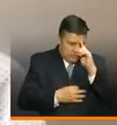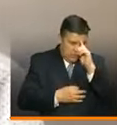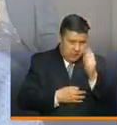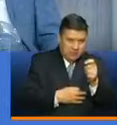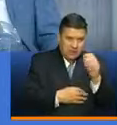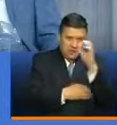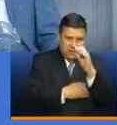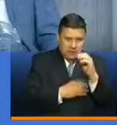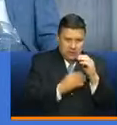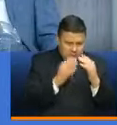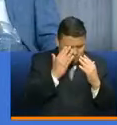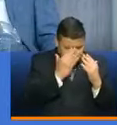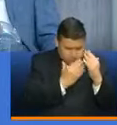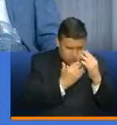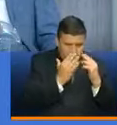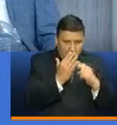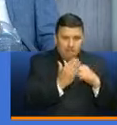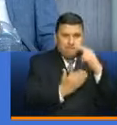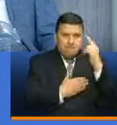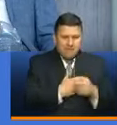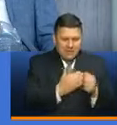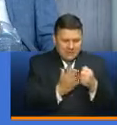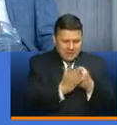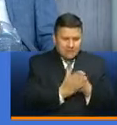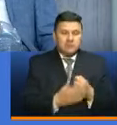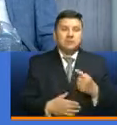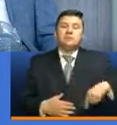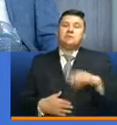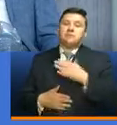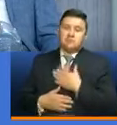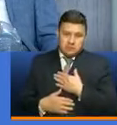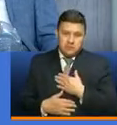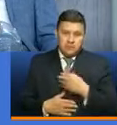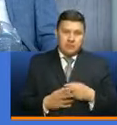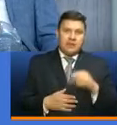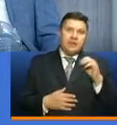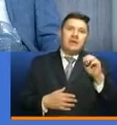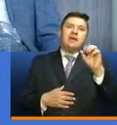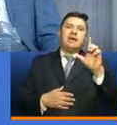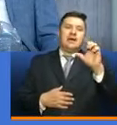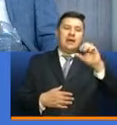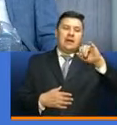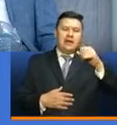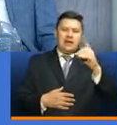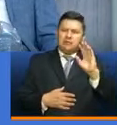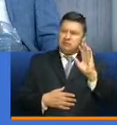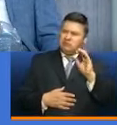decimos en Colombia, a que este proyecto saliera adelante. Nosotros, Alejandro, hablábamos, yo sé, 3, 4, 5 veces al